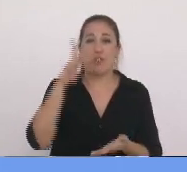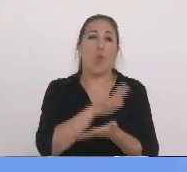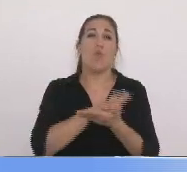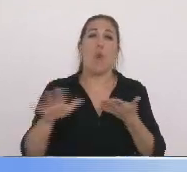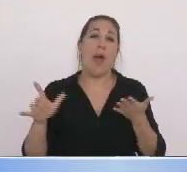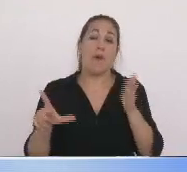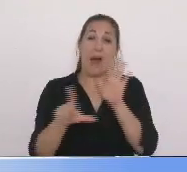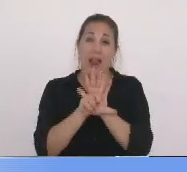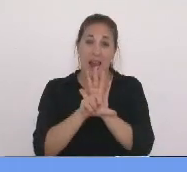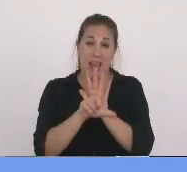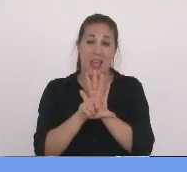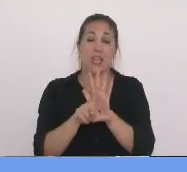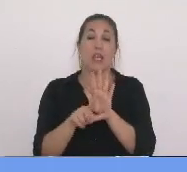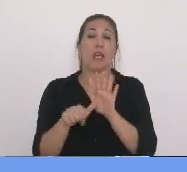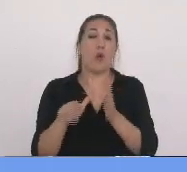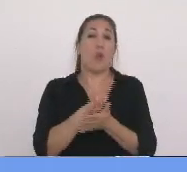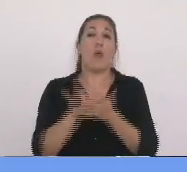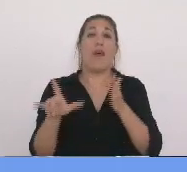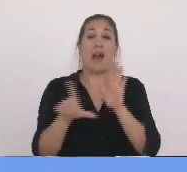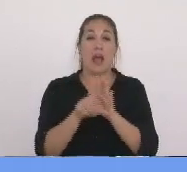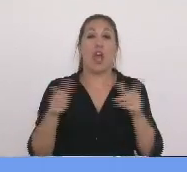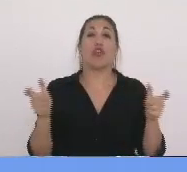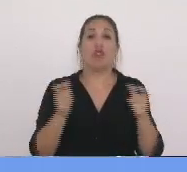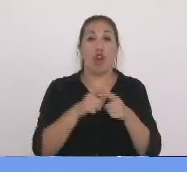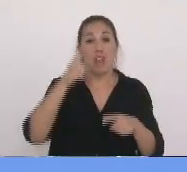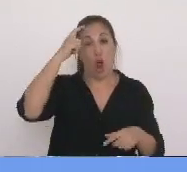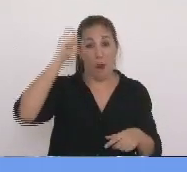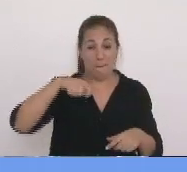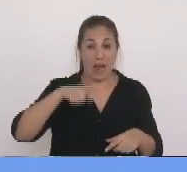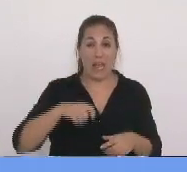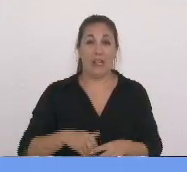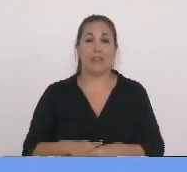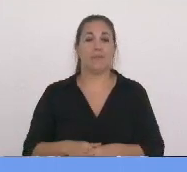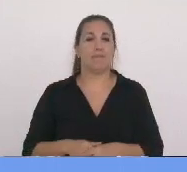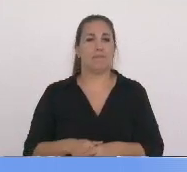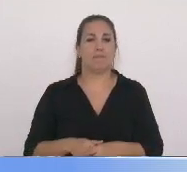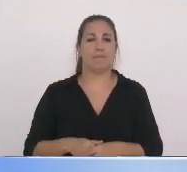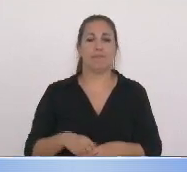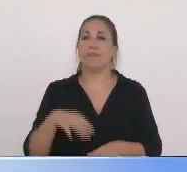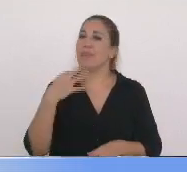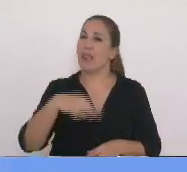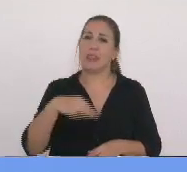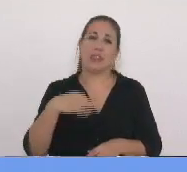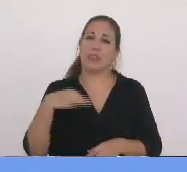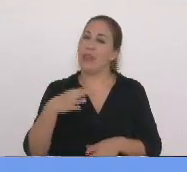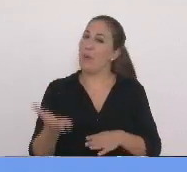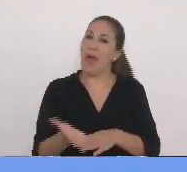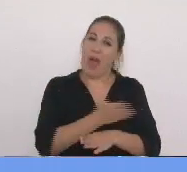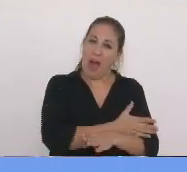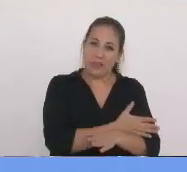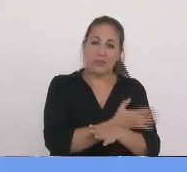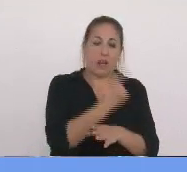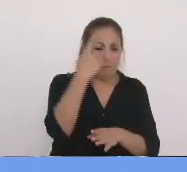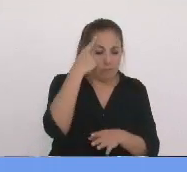para para este consejo de la magistratura debe ser pensada con el objetivo directo